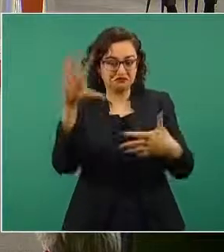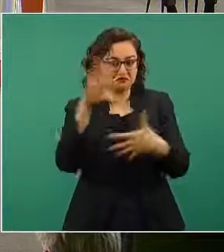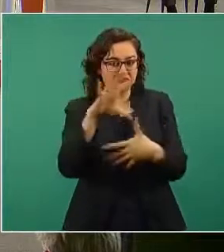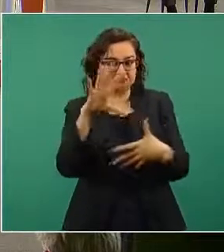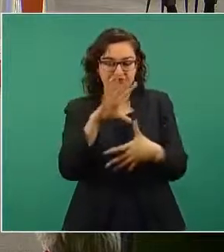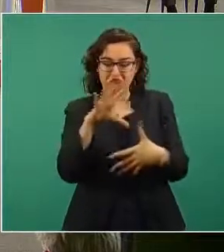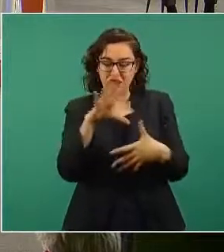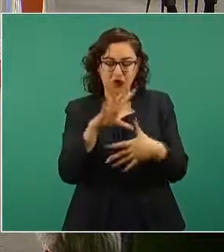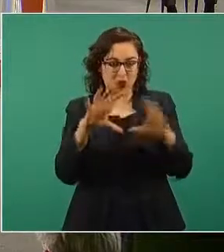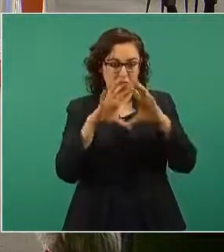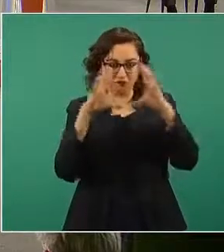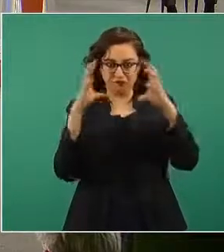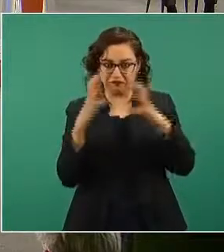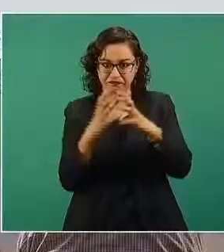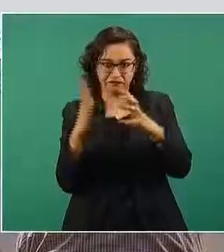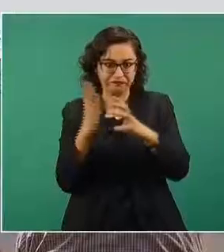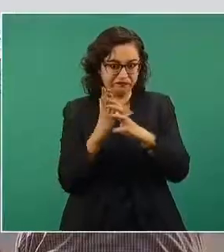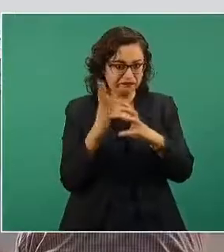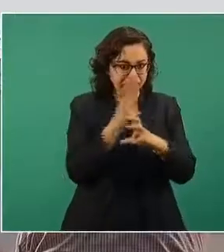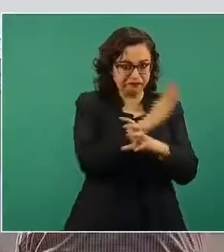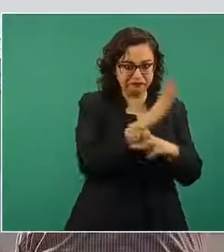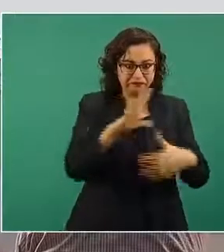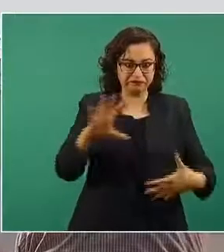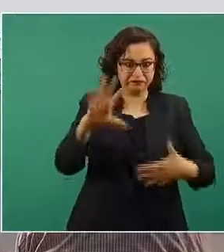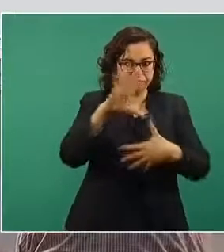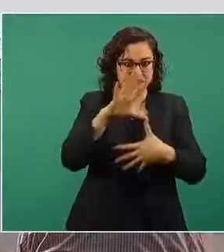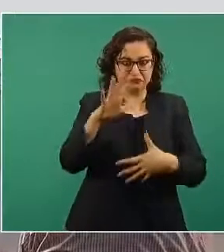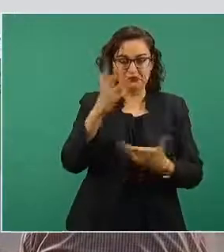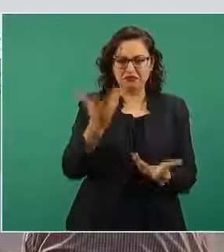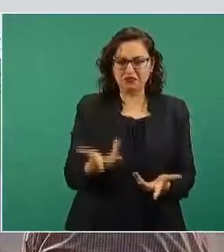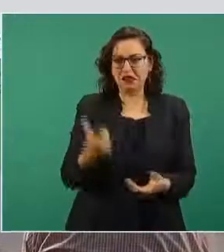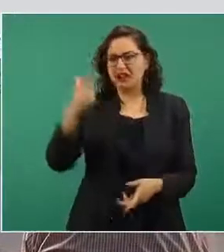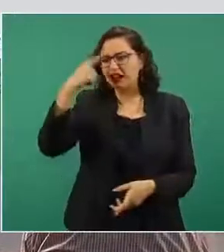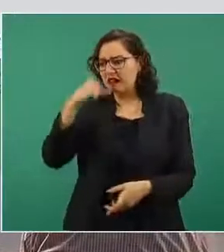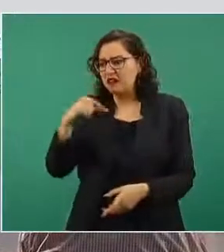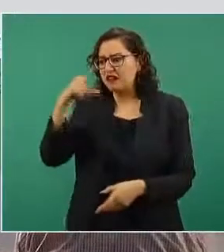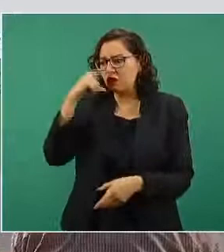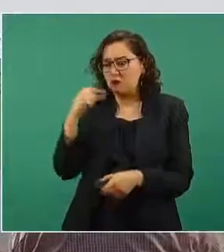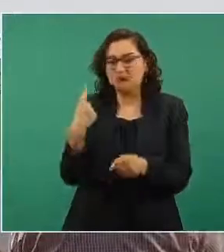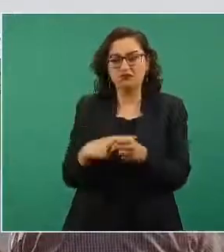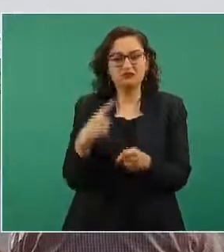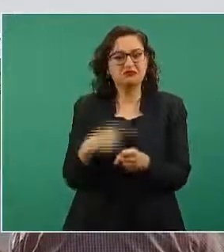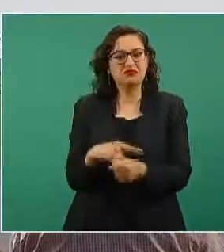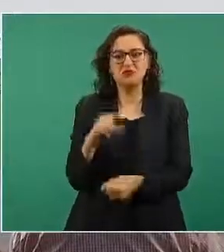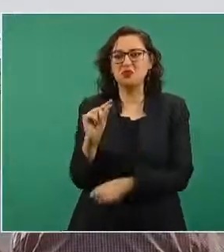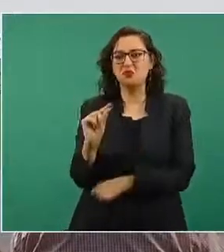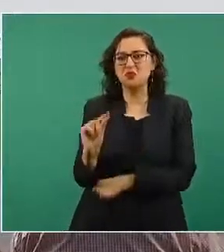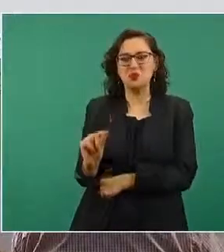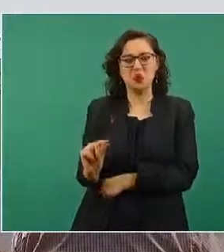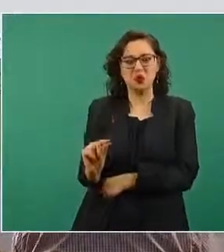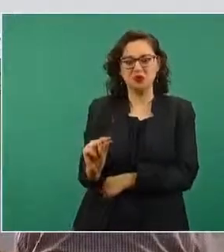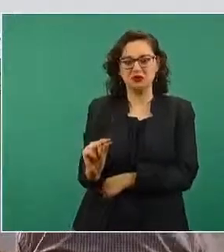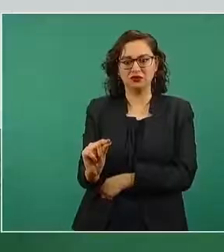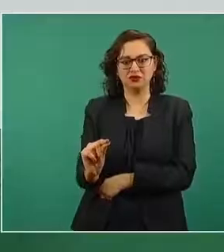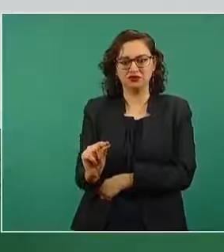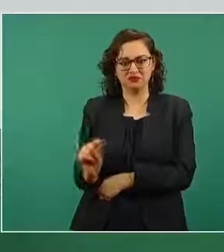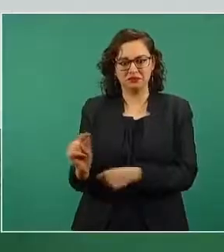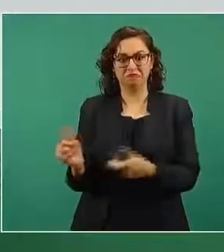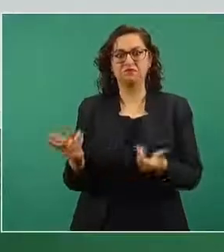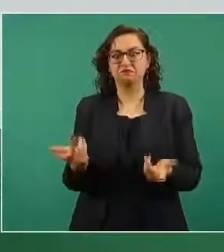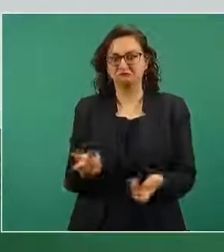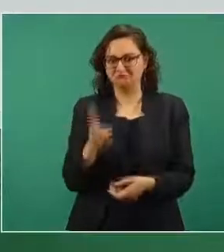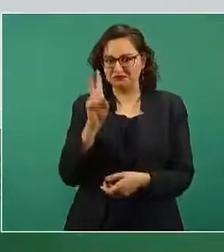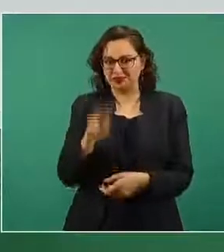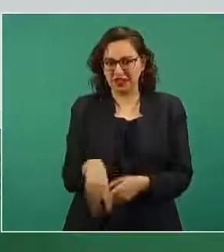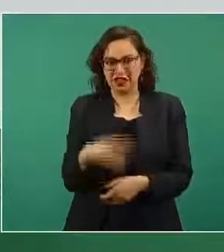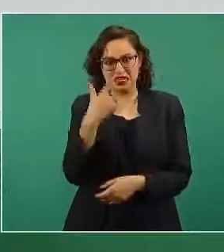México, en todo el hemisferio norte no se ha presentado prácticamente casos de influenza. Esto es algo muy notorio,